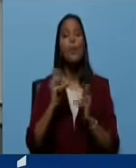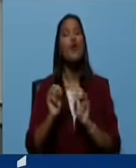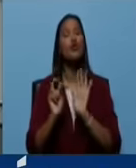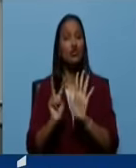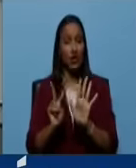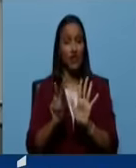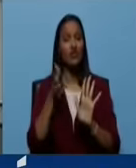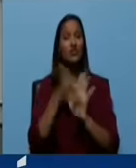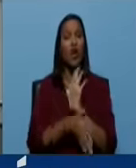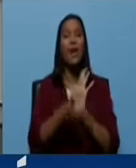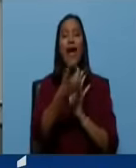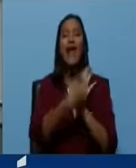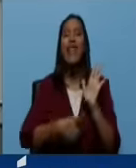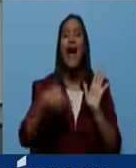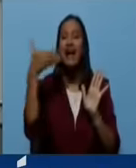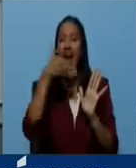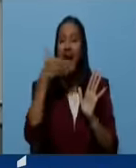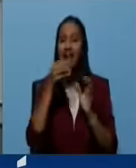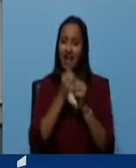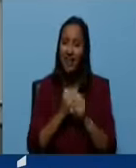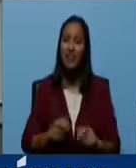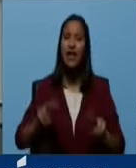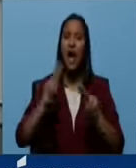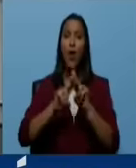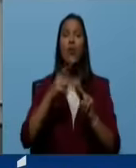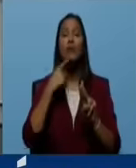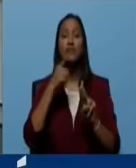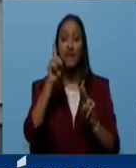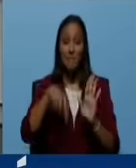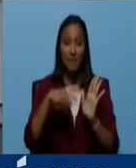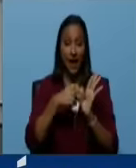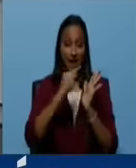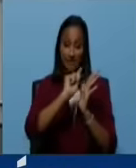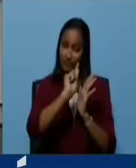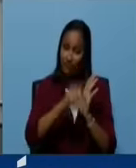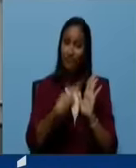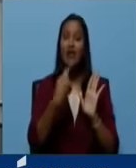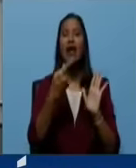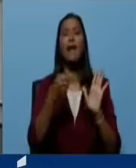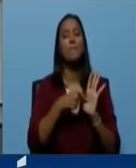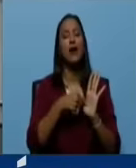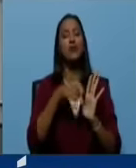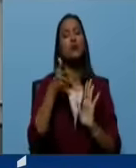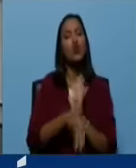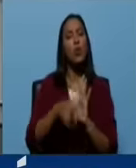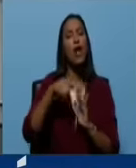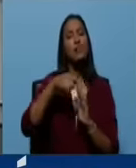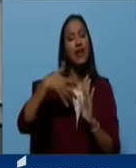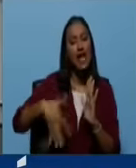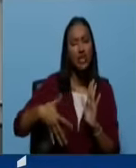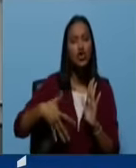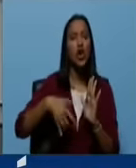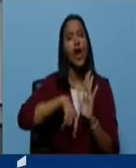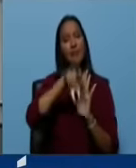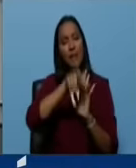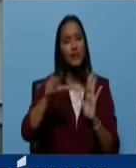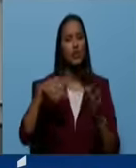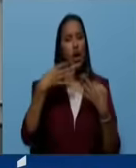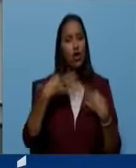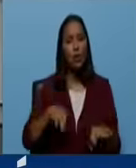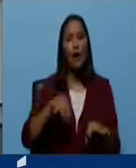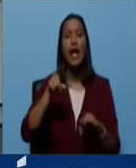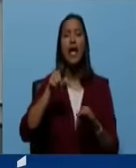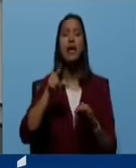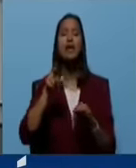pactos internacionales de derechos humanos, particularmente los de carácter civiles y políticos, tanto en la ONU